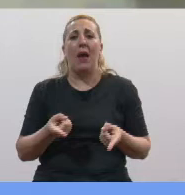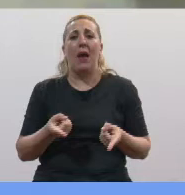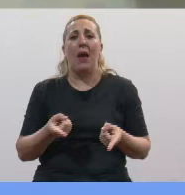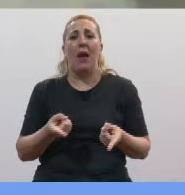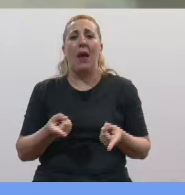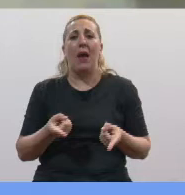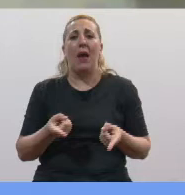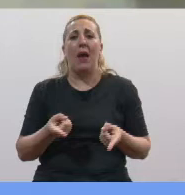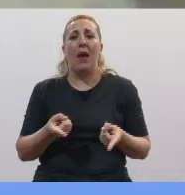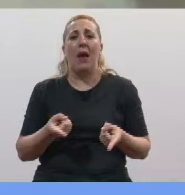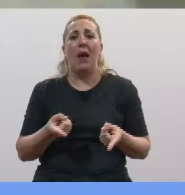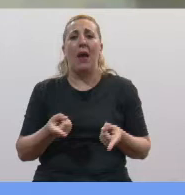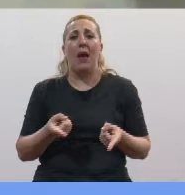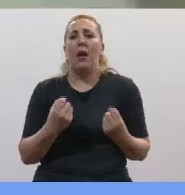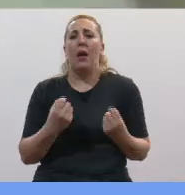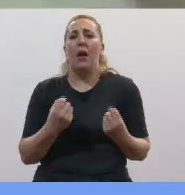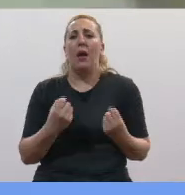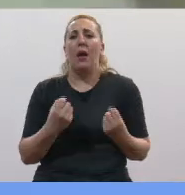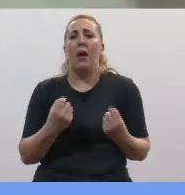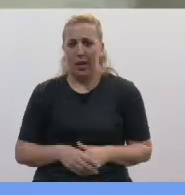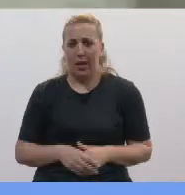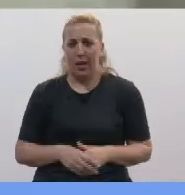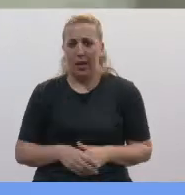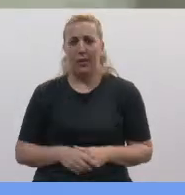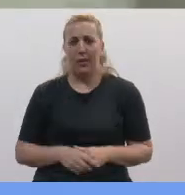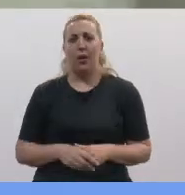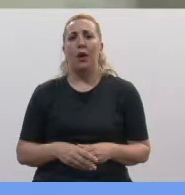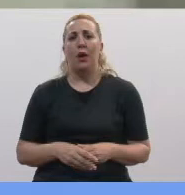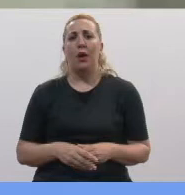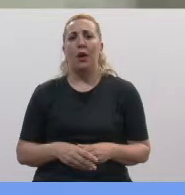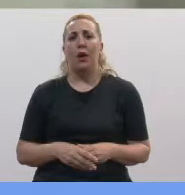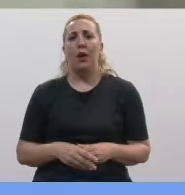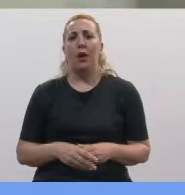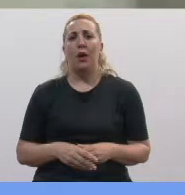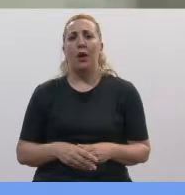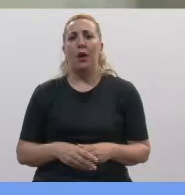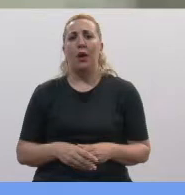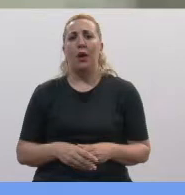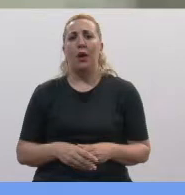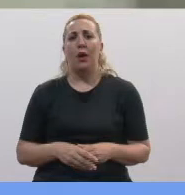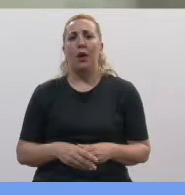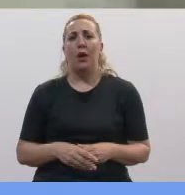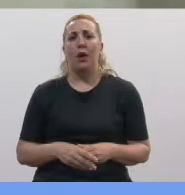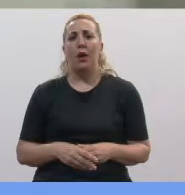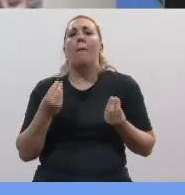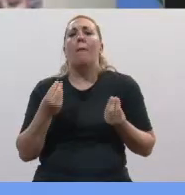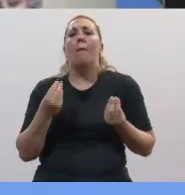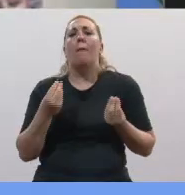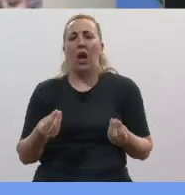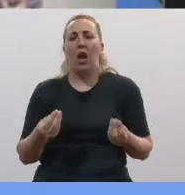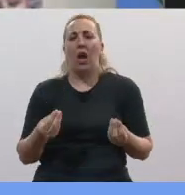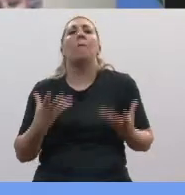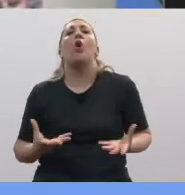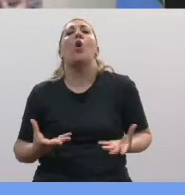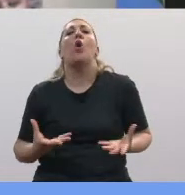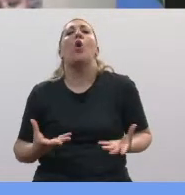resonancia. ¿Por qué es no solo el mejor del mundo? ¿Por qué es Dios? ¿Por qué ha